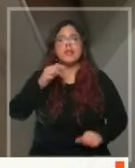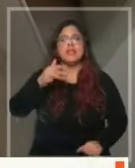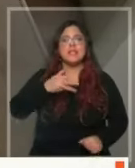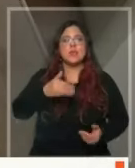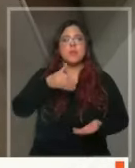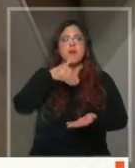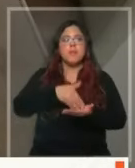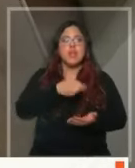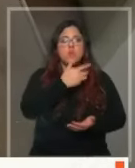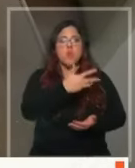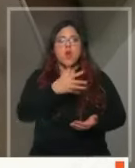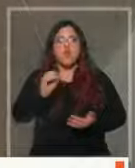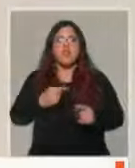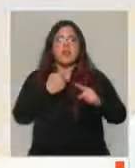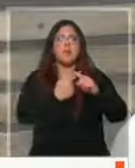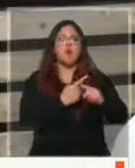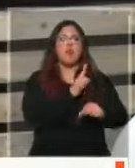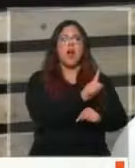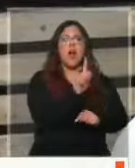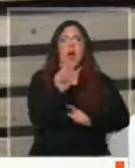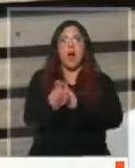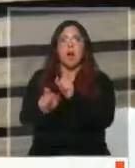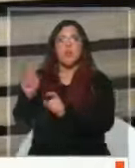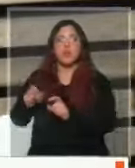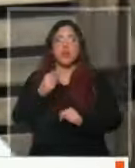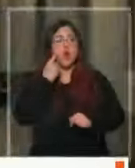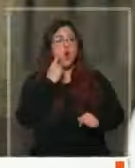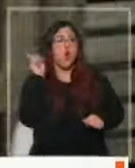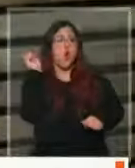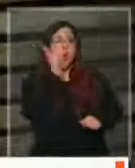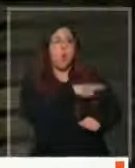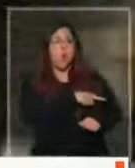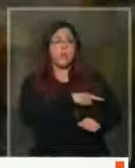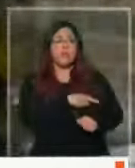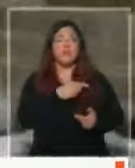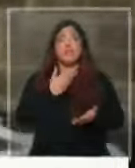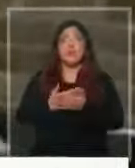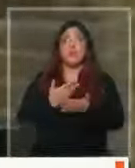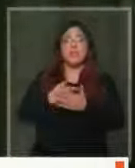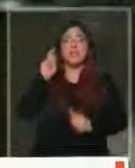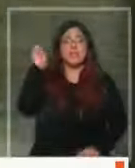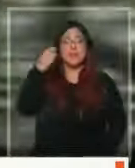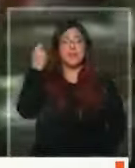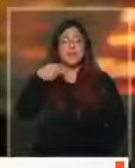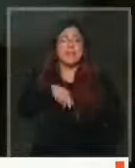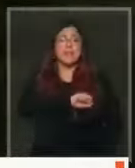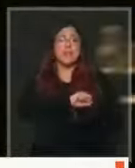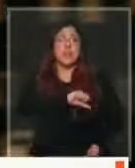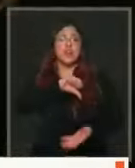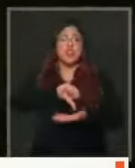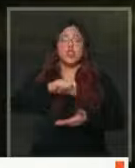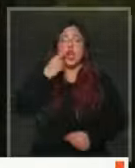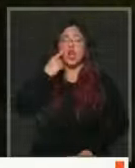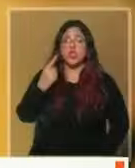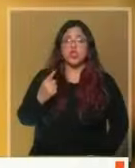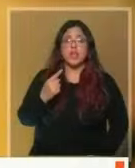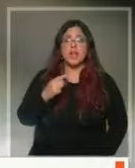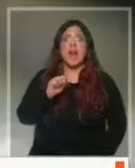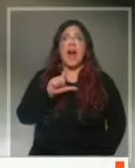19.900 pesos por persona. Para terminar, y a propósito de que es septiembre, hemos llegado a Santiago Centro a conocer Al